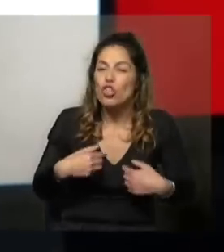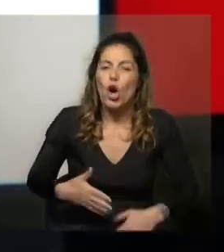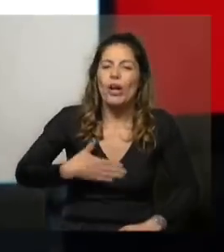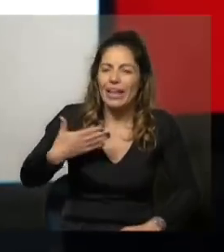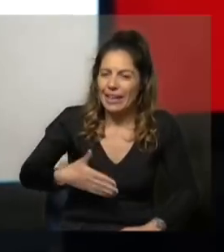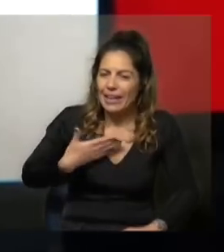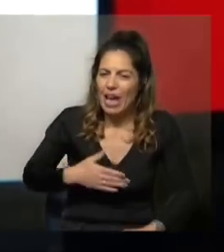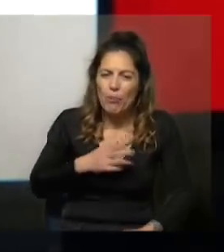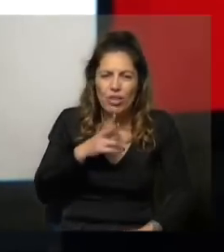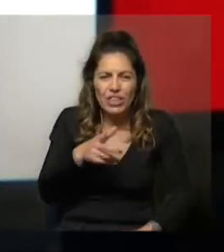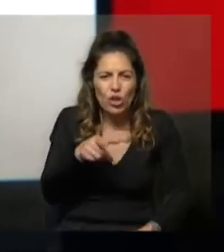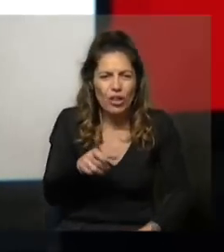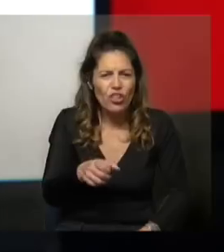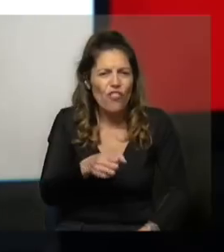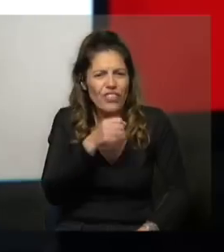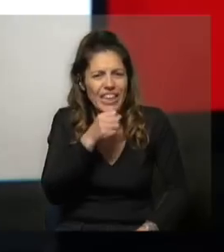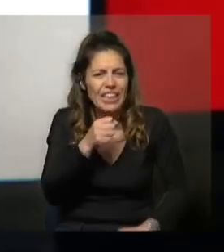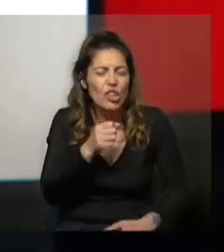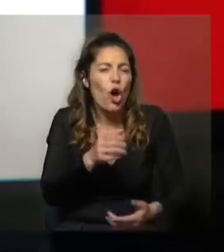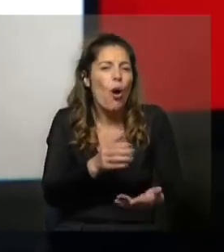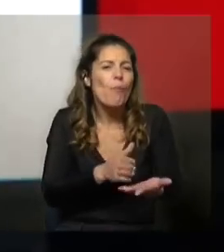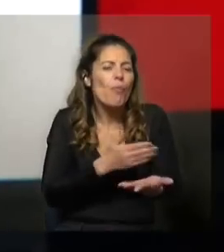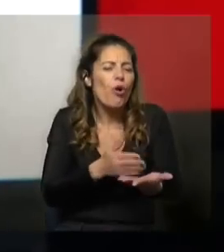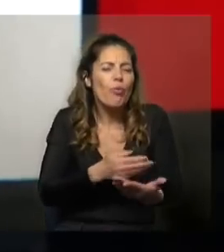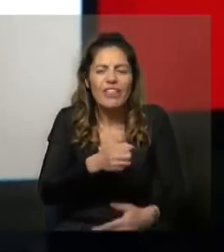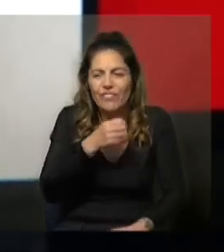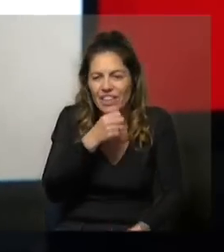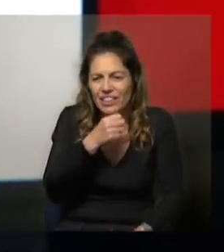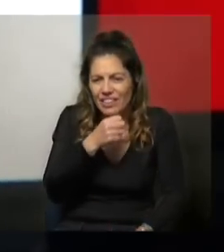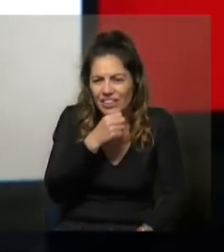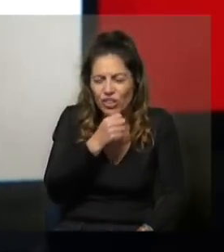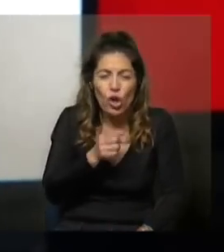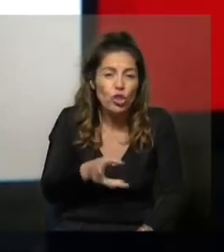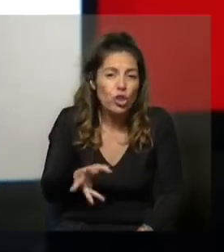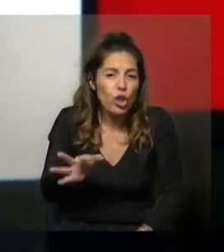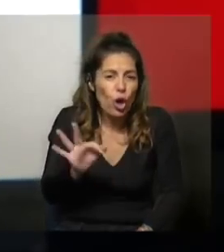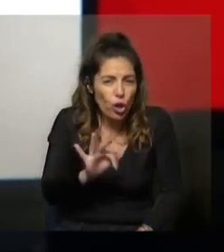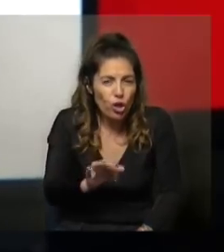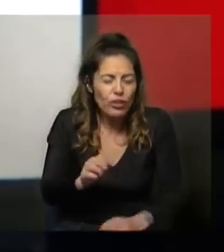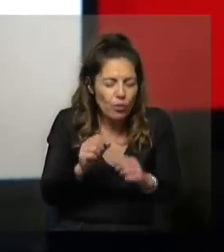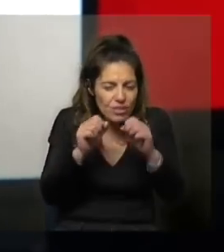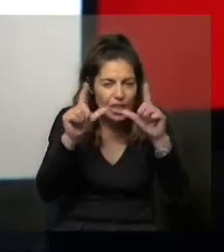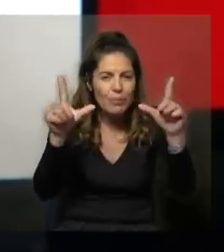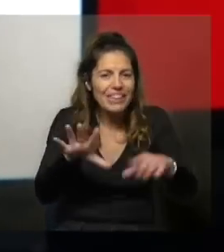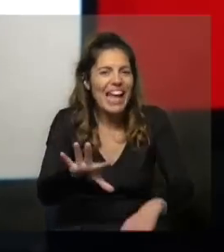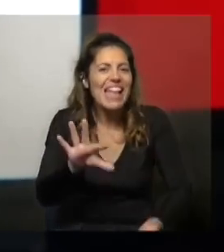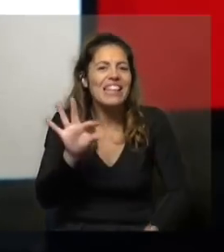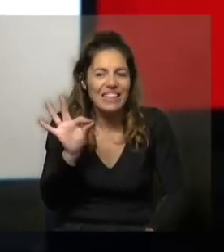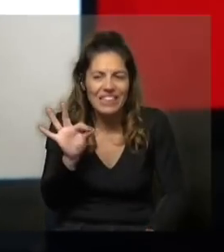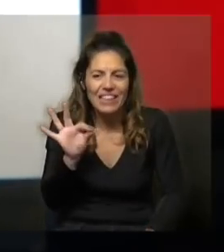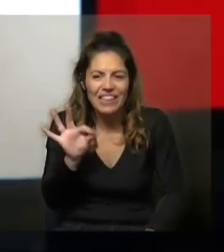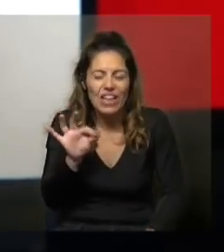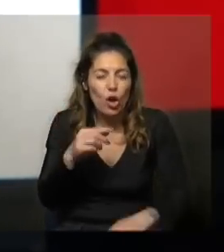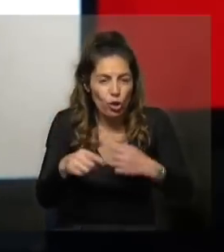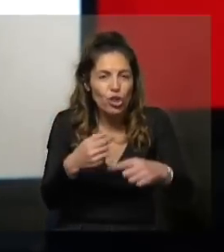reclamo y digo estos señores estos viejitos estos pobres viejitos que están todos los días cuando se despiertan eligen como